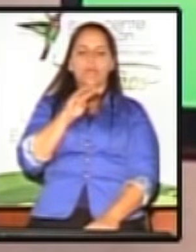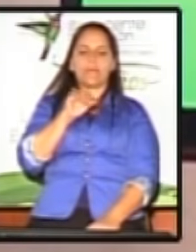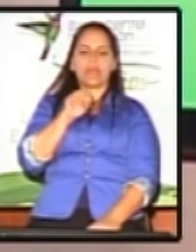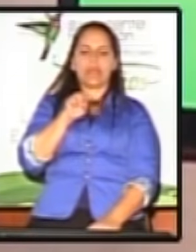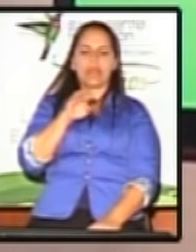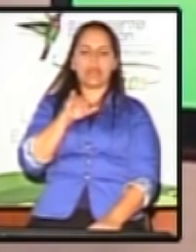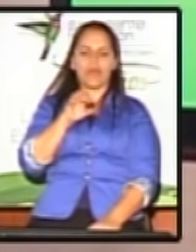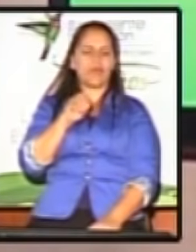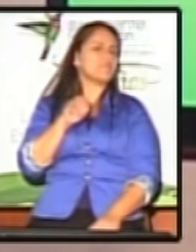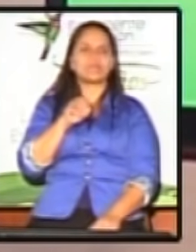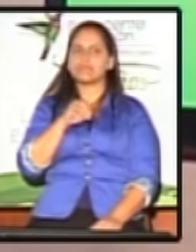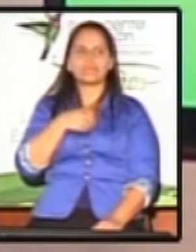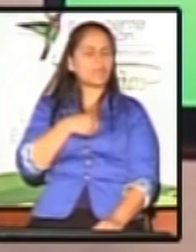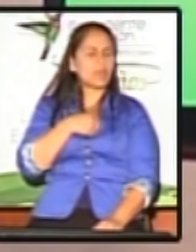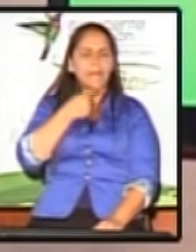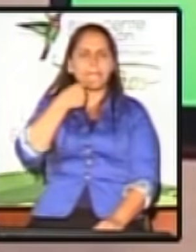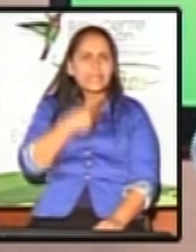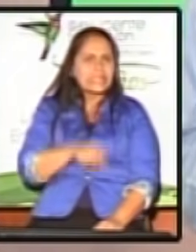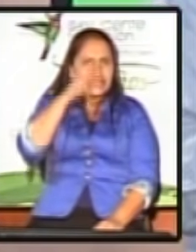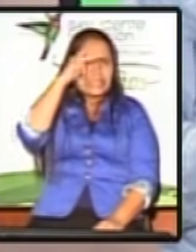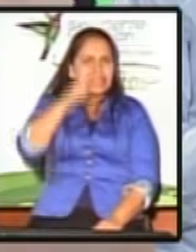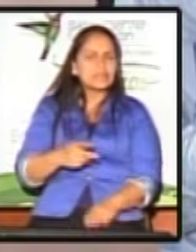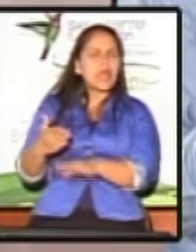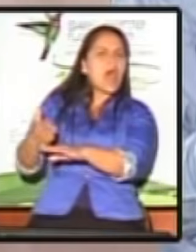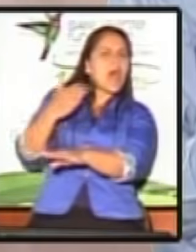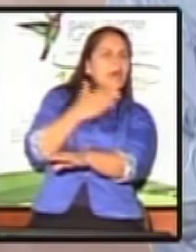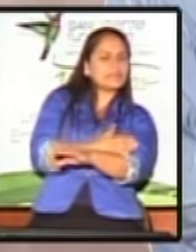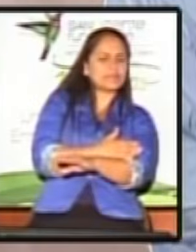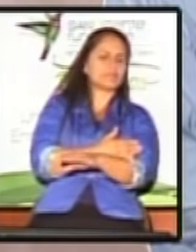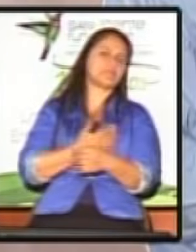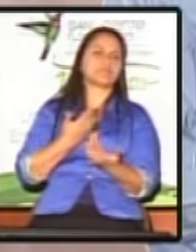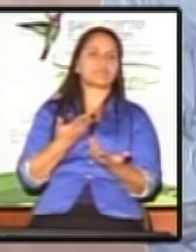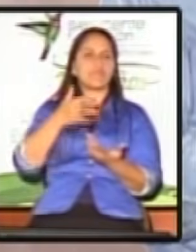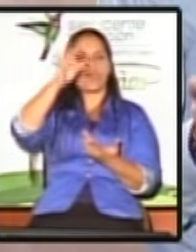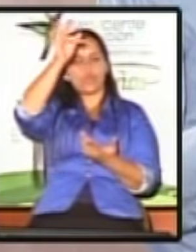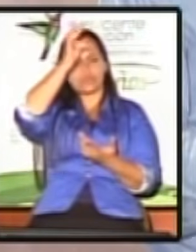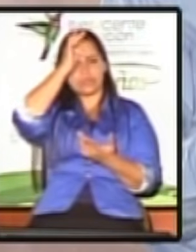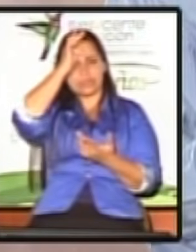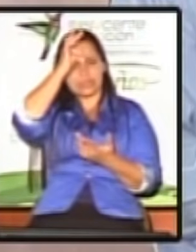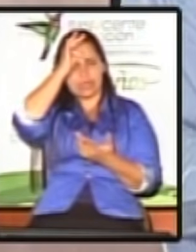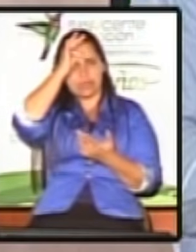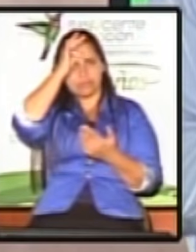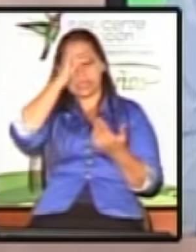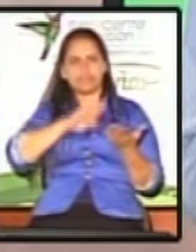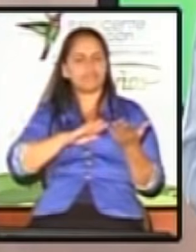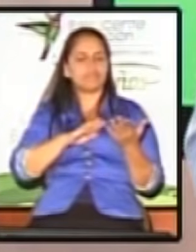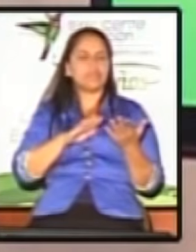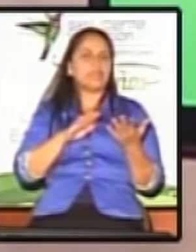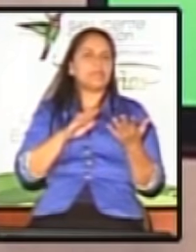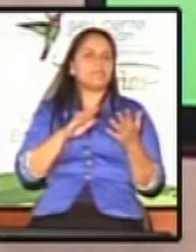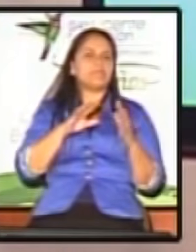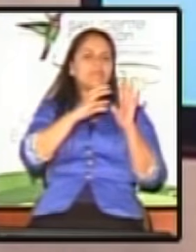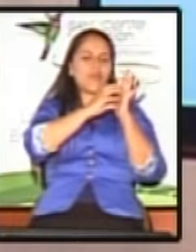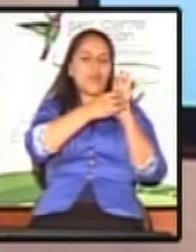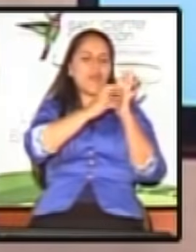muy extraña la historia, bien saben ustedes que hace aproximadamente 3 años el hospital cambió de logo y ahora es el colibrí. que para la mayoría de